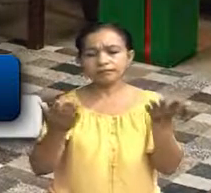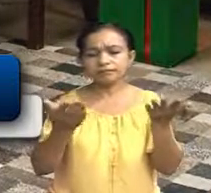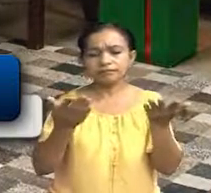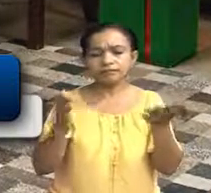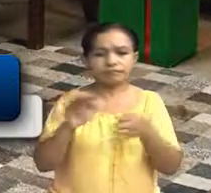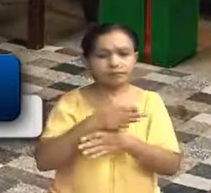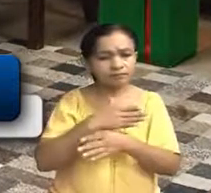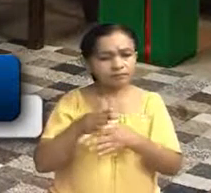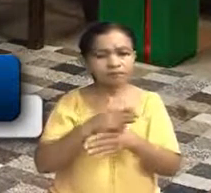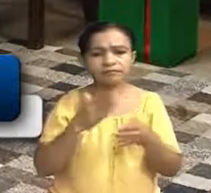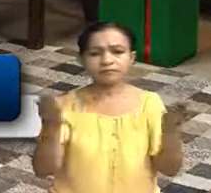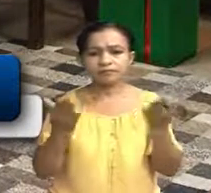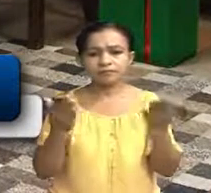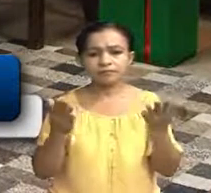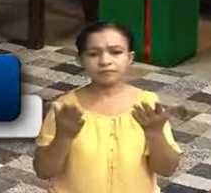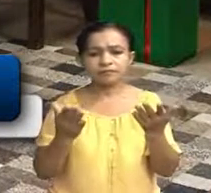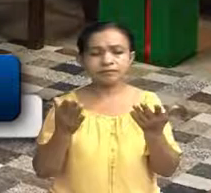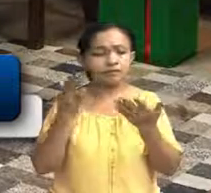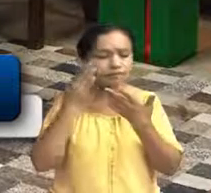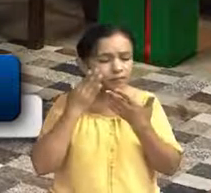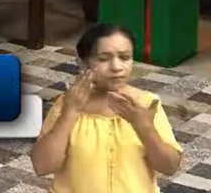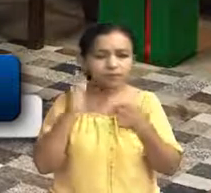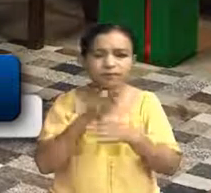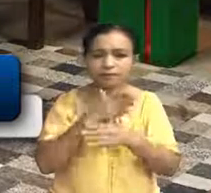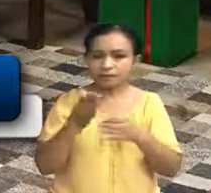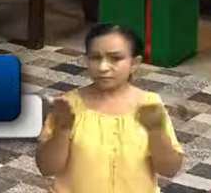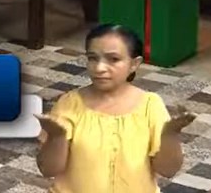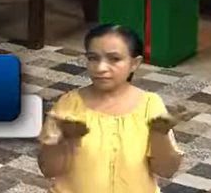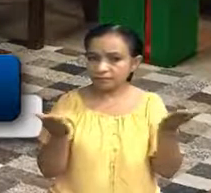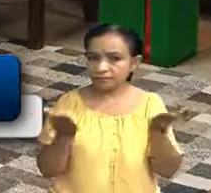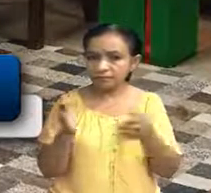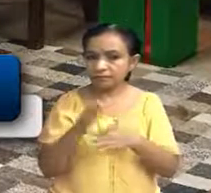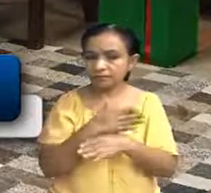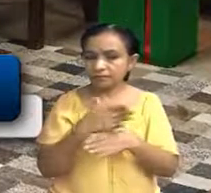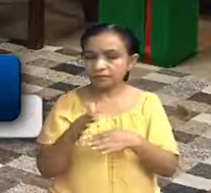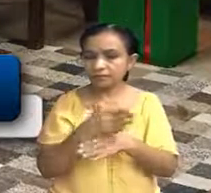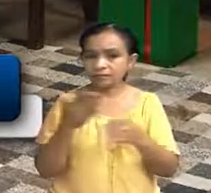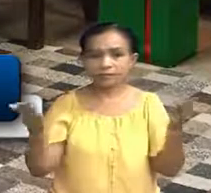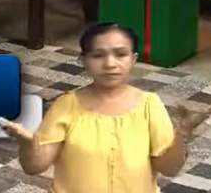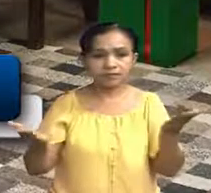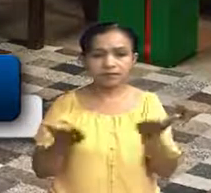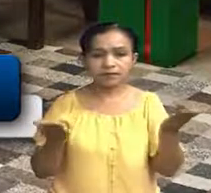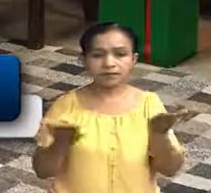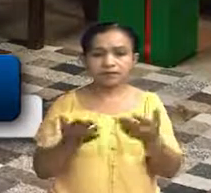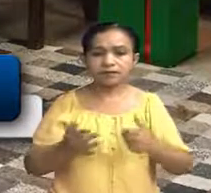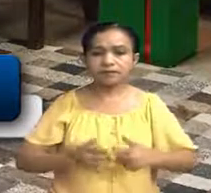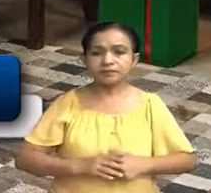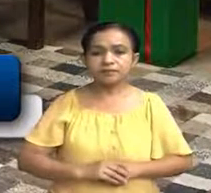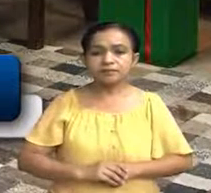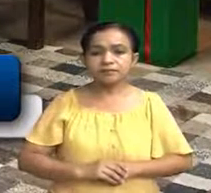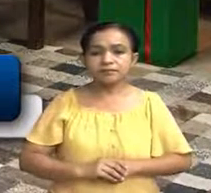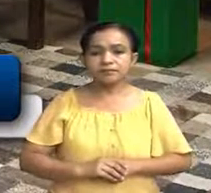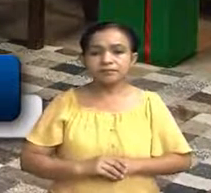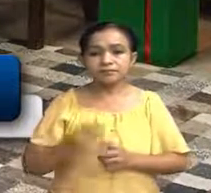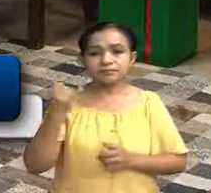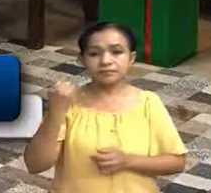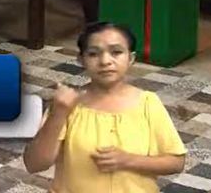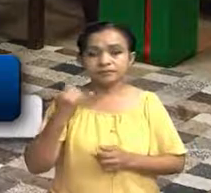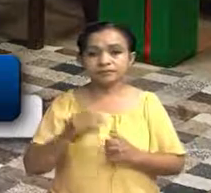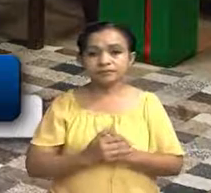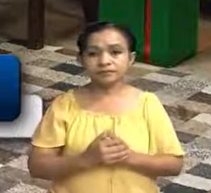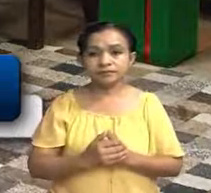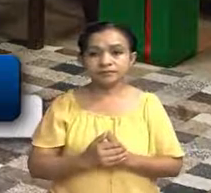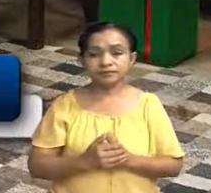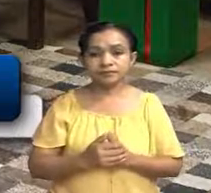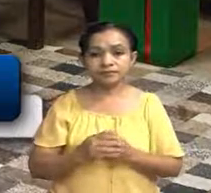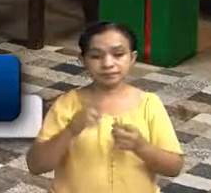son distintos, el adormecimiento de la cara me imagino que también es diferente uno del otro, ¿verdad? Así es. Hay